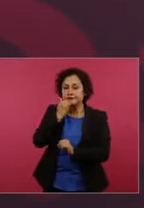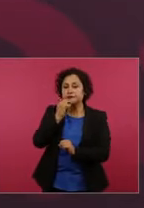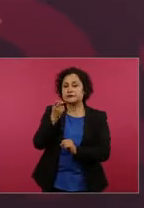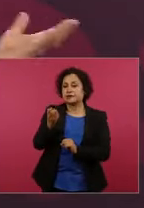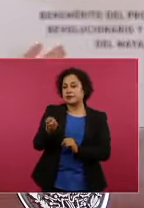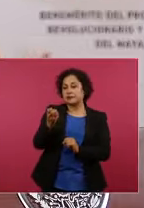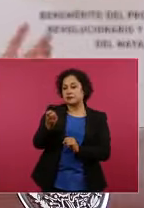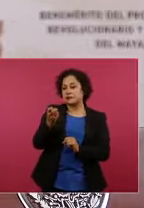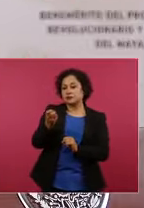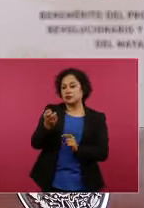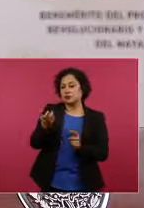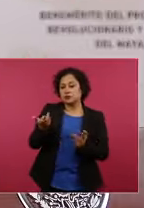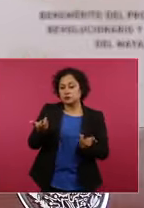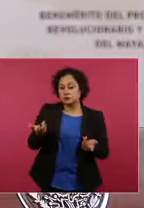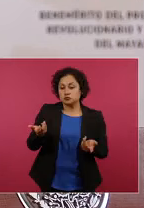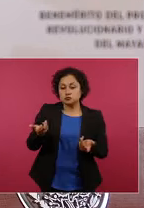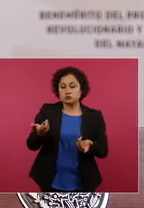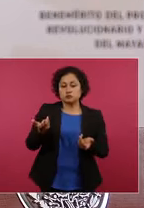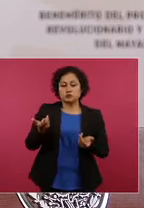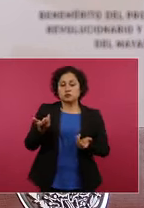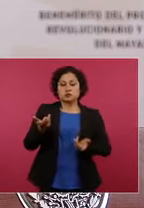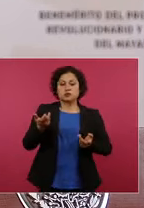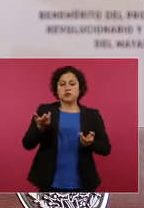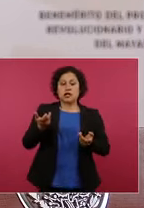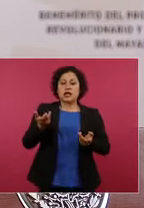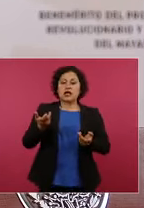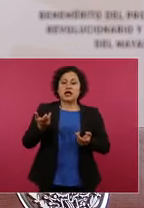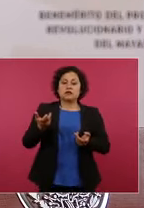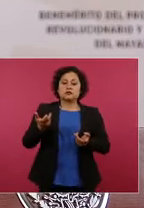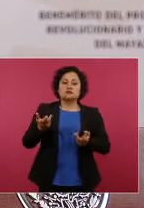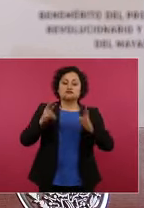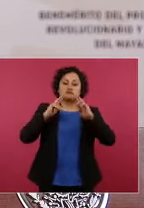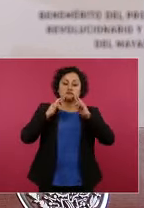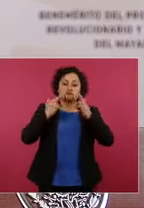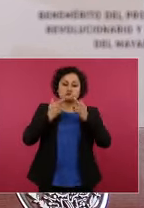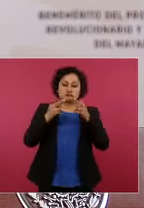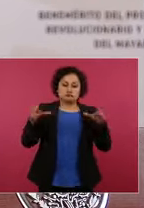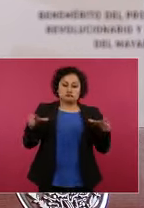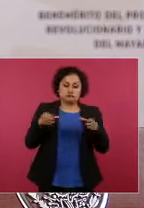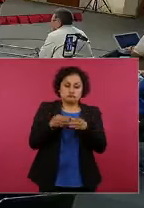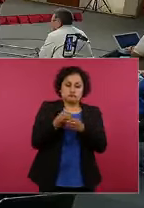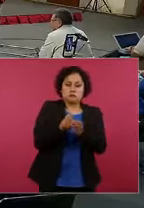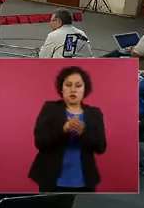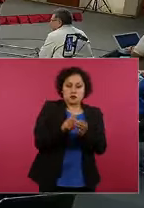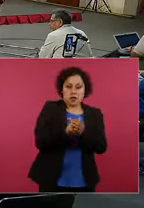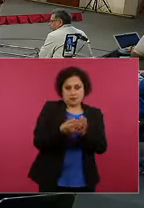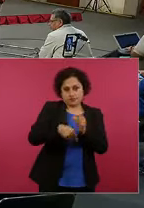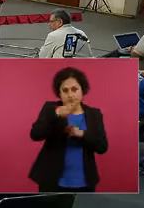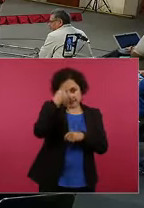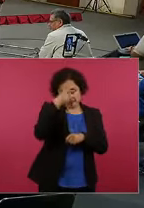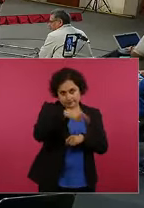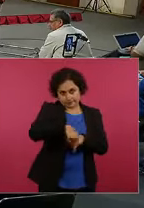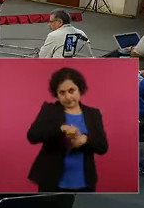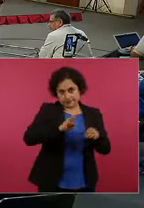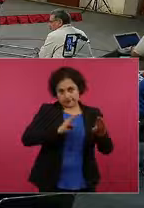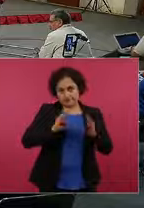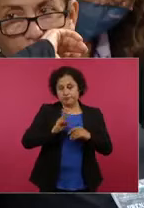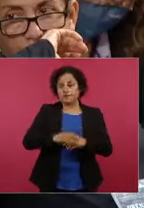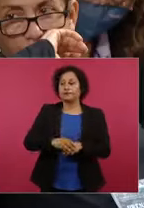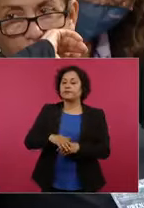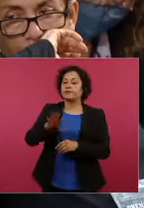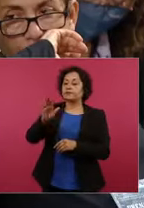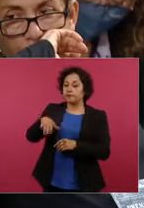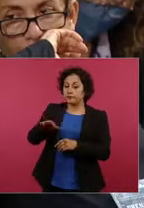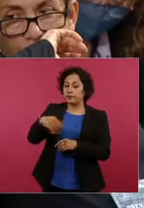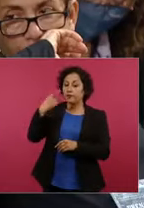señor. Pues completamente cerrada para… Privada. Con los marinos. Muy bien. ¿Por qué le dan tanta importancia,